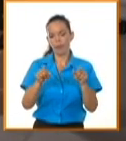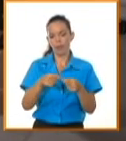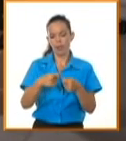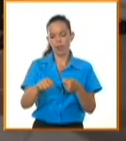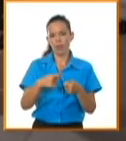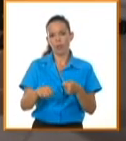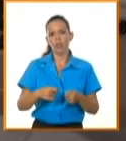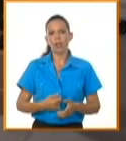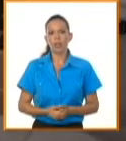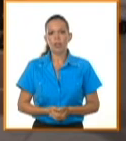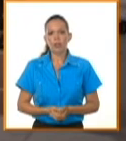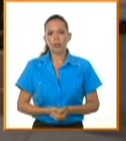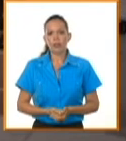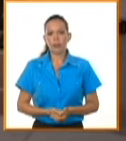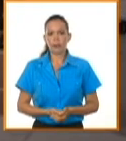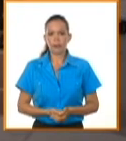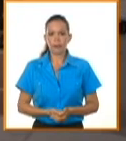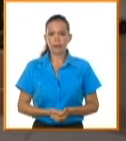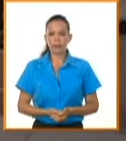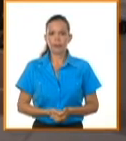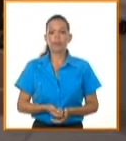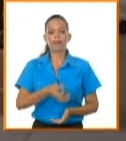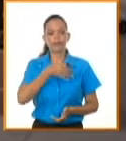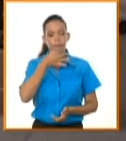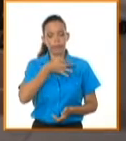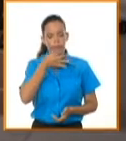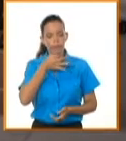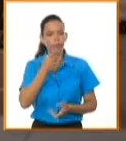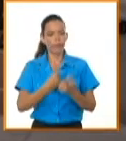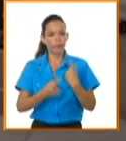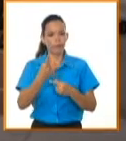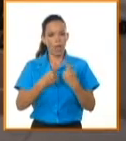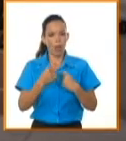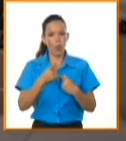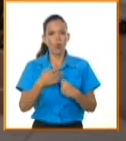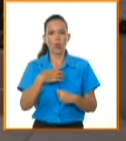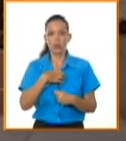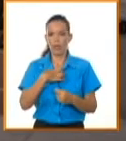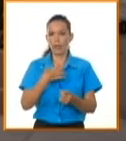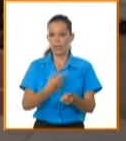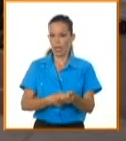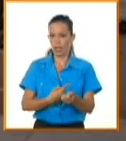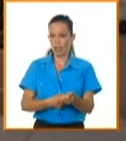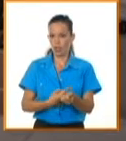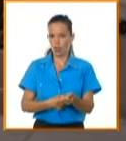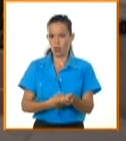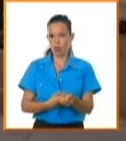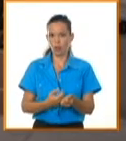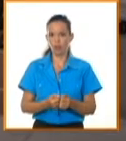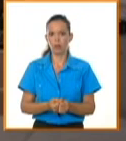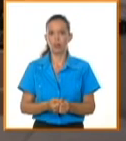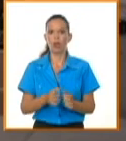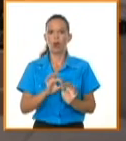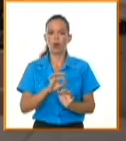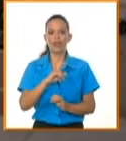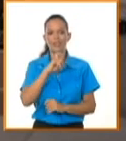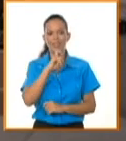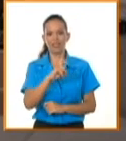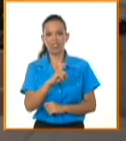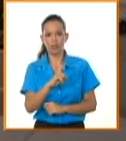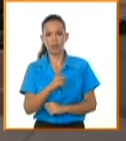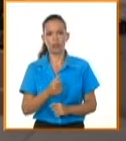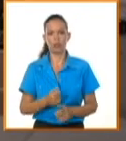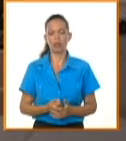las que evidentemente ya hay tradiciones e incluso operaciones que son más difíciles de bancarizar